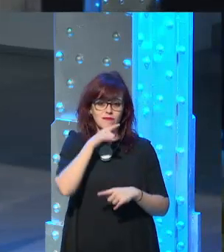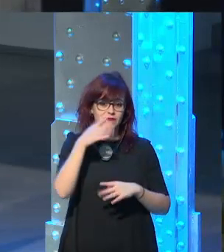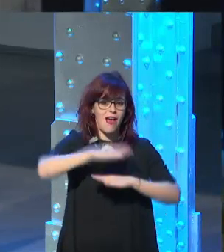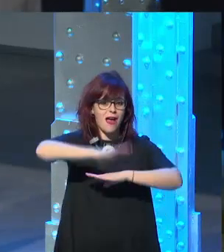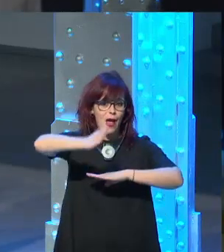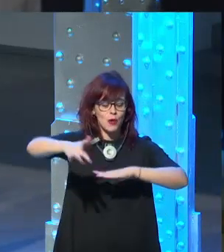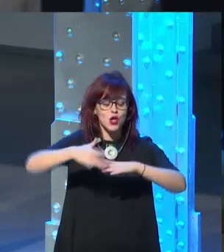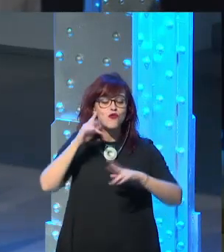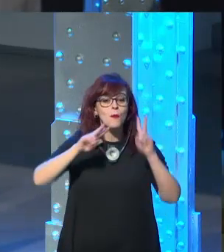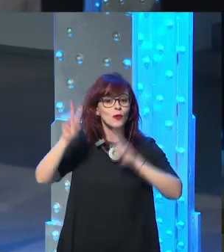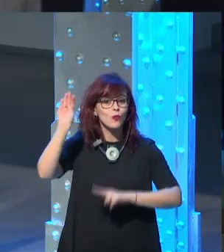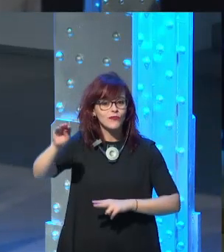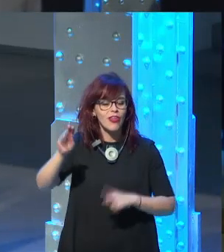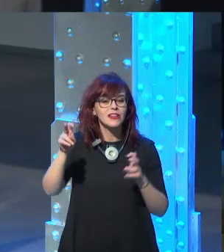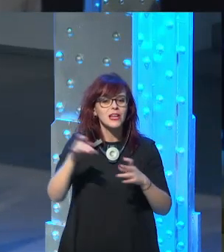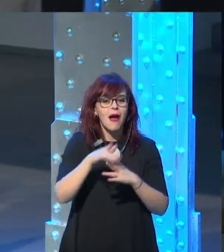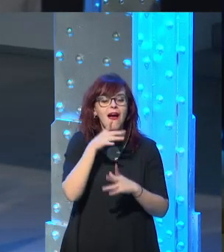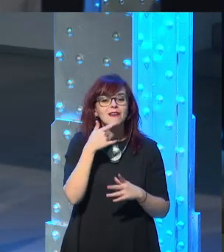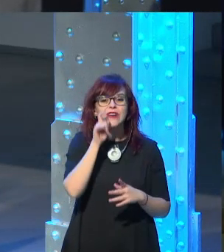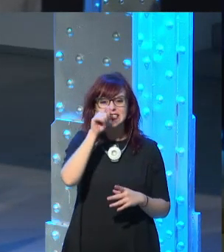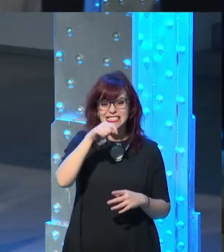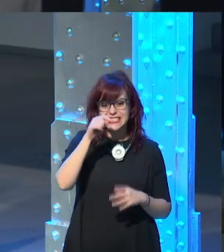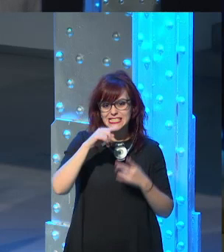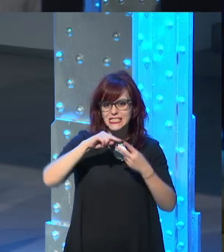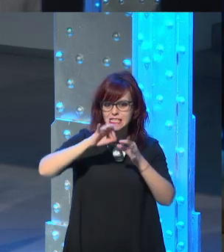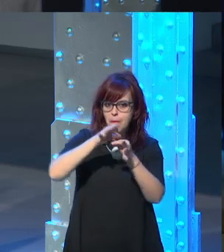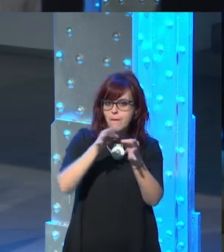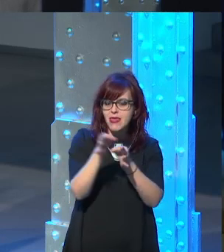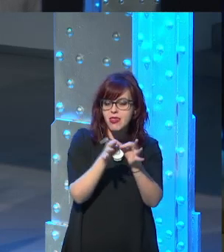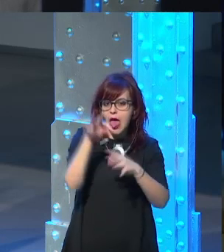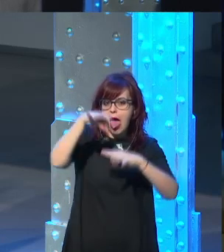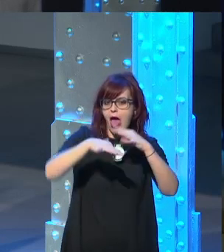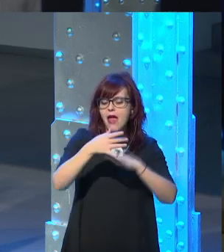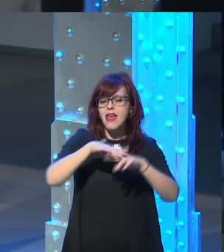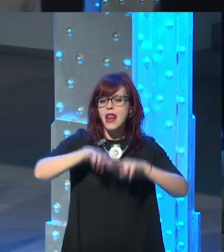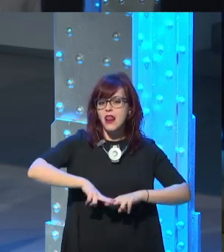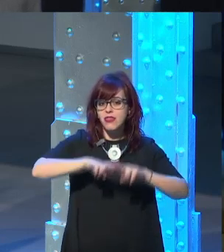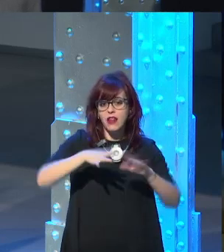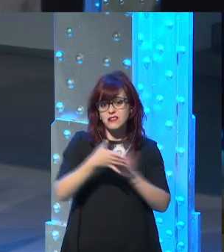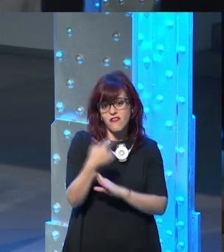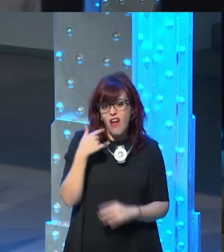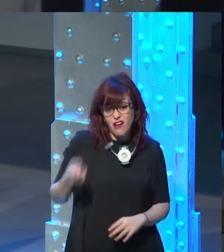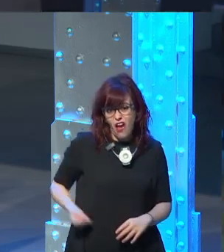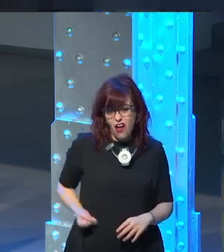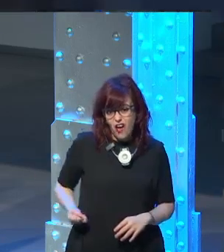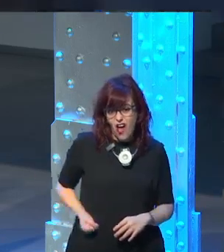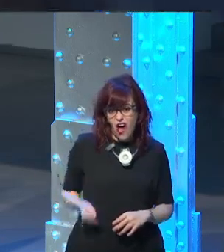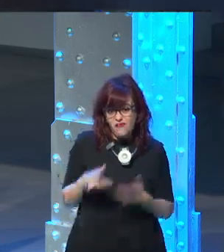imaginar. Yo antes le he preguntado qué es eso de coger una semilla y analizarla y ya me ha dicho escoger cagarrutas